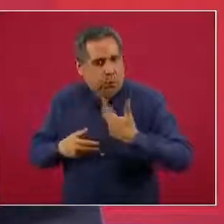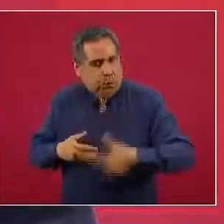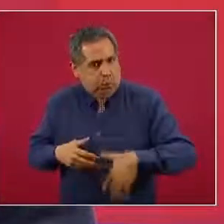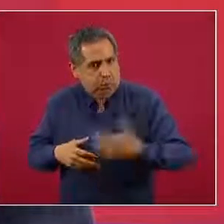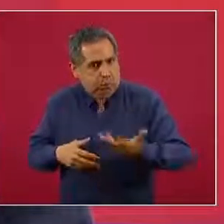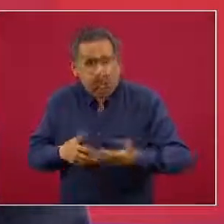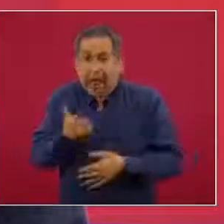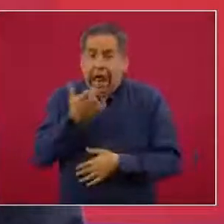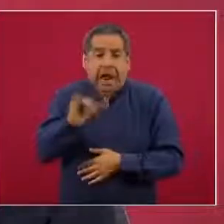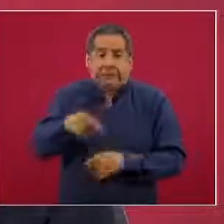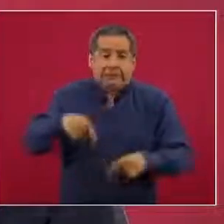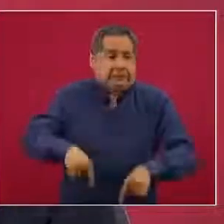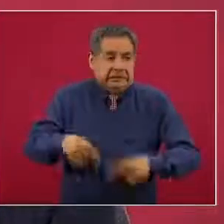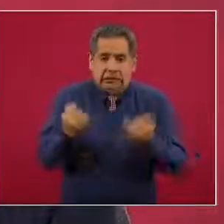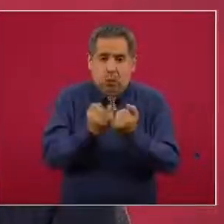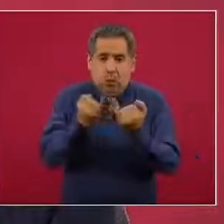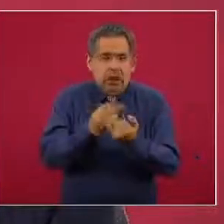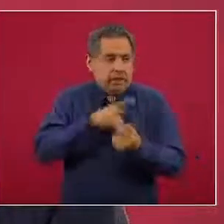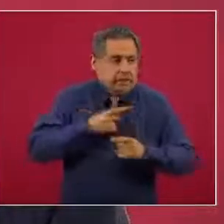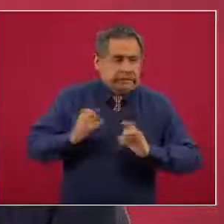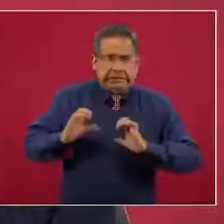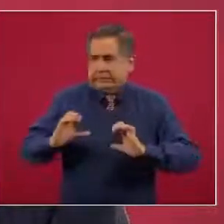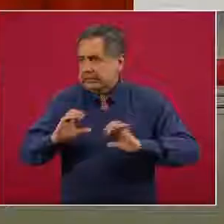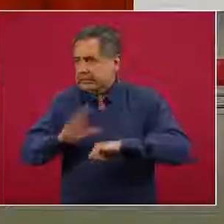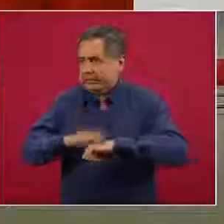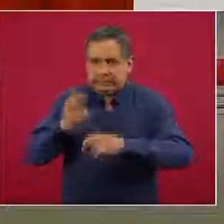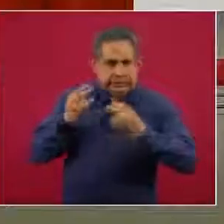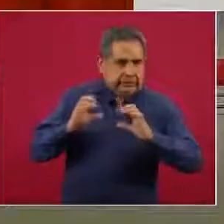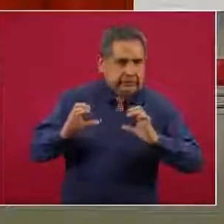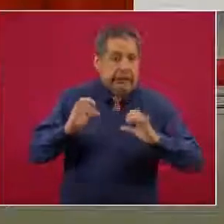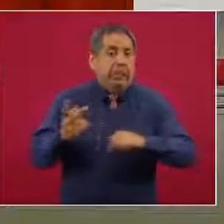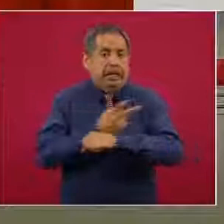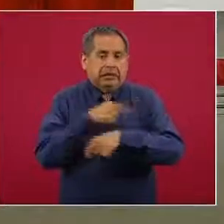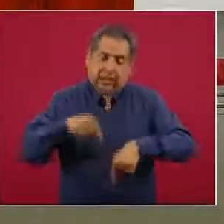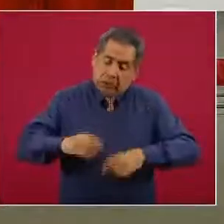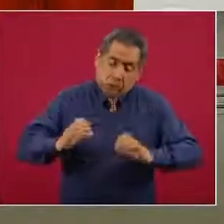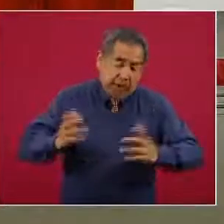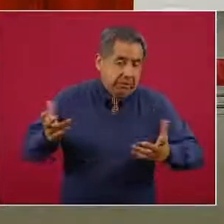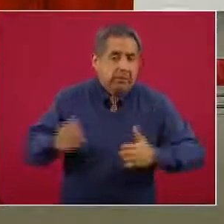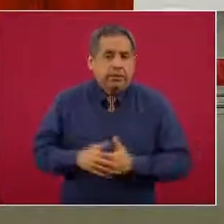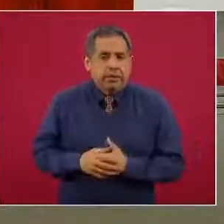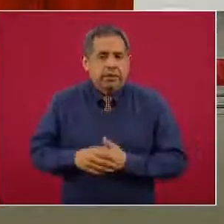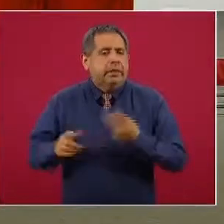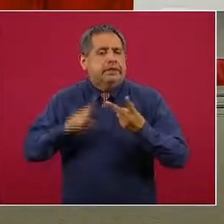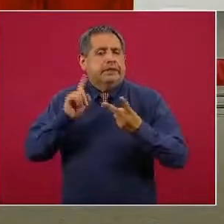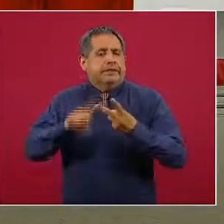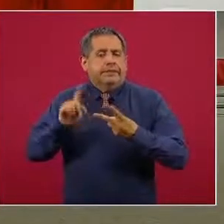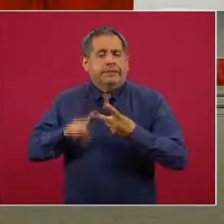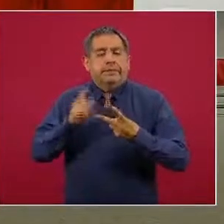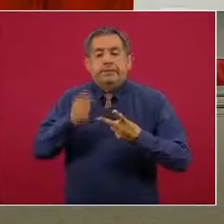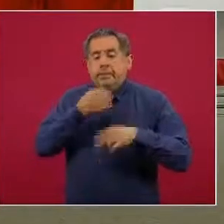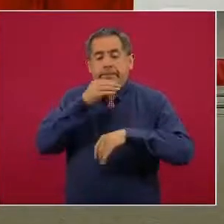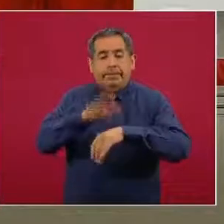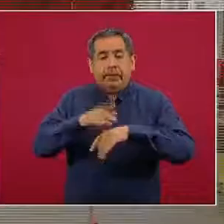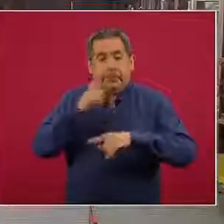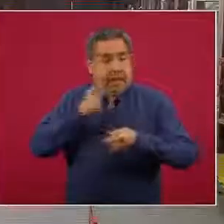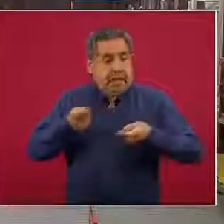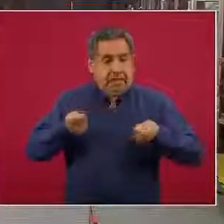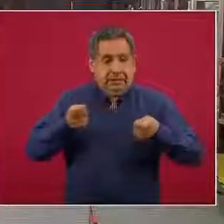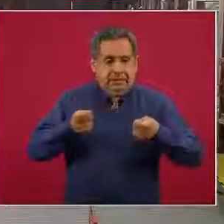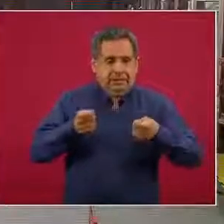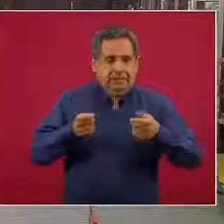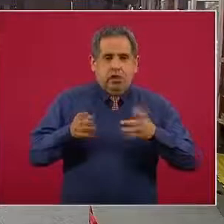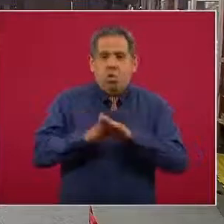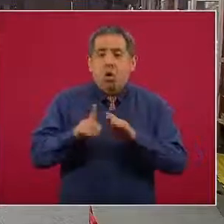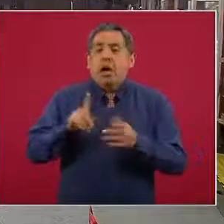estos ciclos y hay que estar atentos a lo que va ocurriendo. Segundo, que la mayor contribución para el control de la epidemia